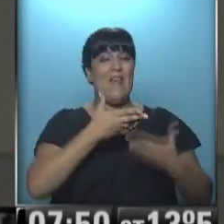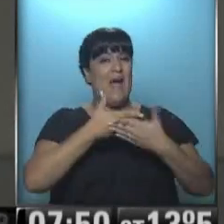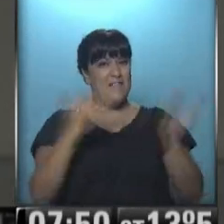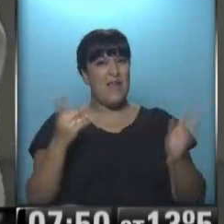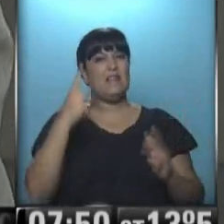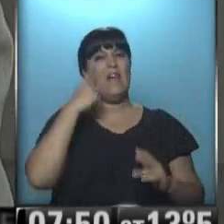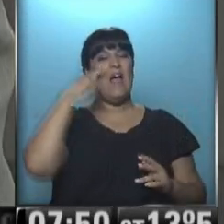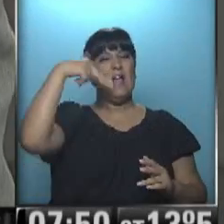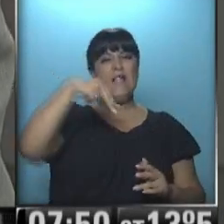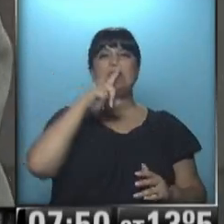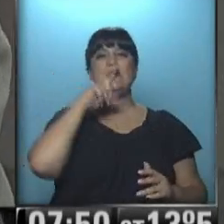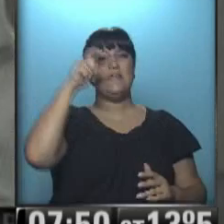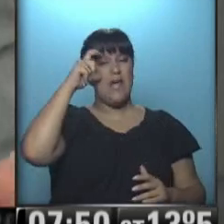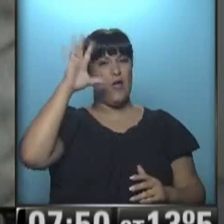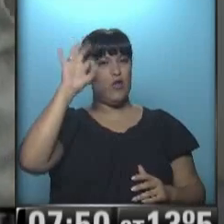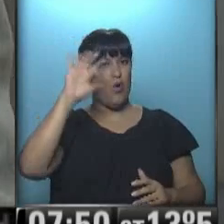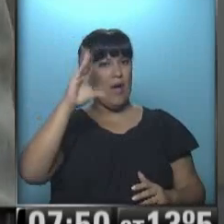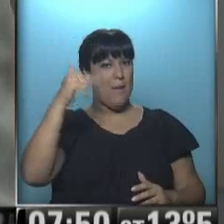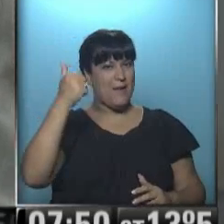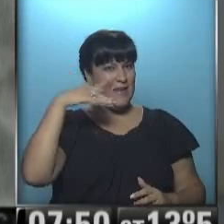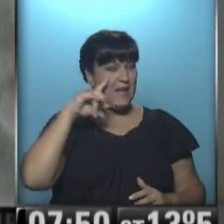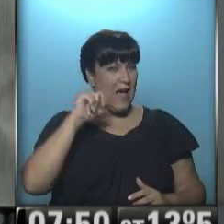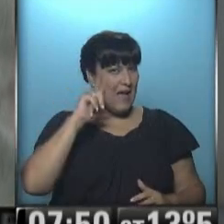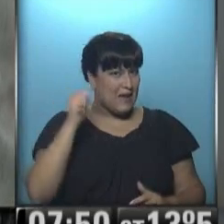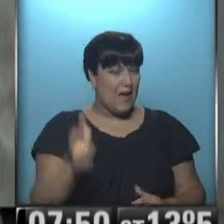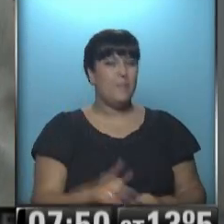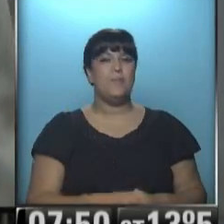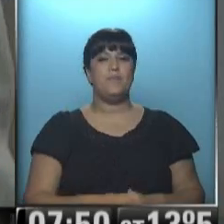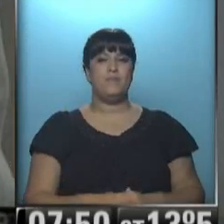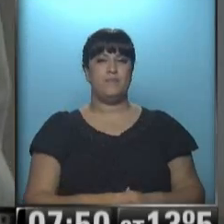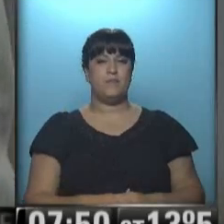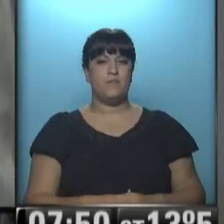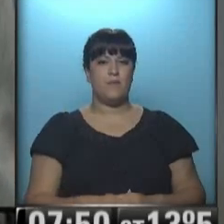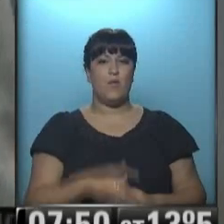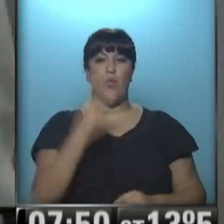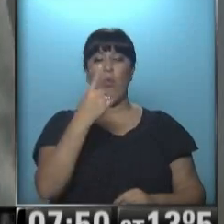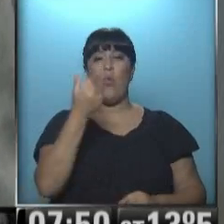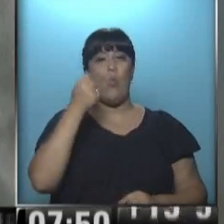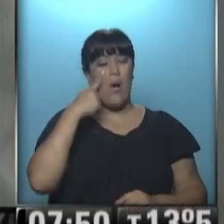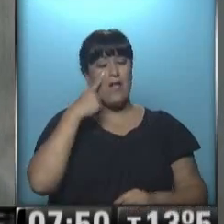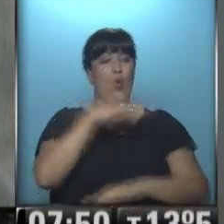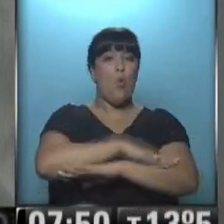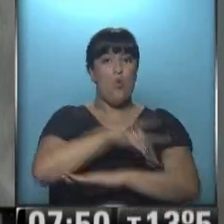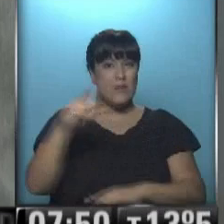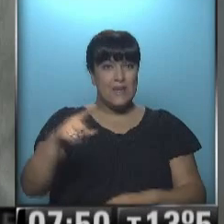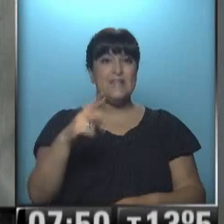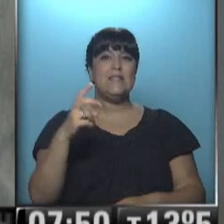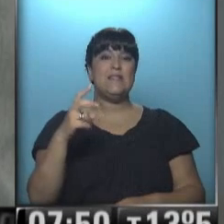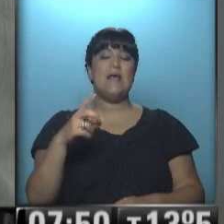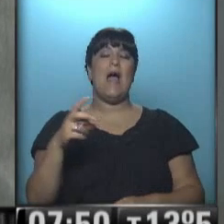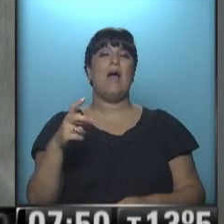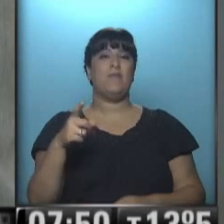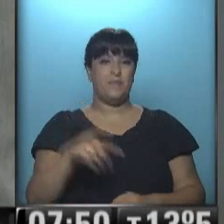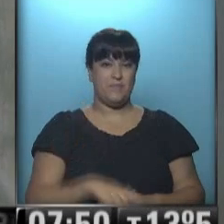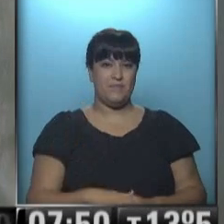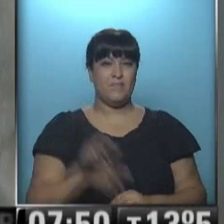digo? Solventa uno de los clubes de fútbol de la tercera categoría, de la B Metropolitana, la UAI Urquiza. El club Ferrocarril Urquiza tiene a la